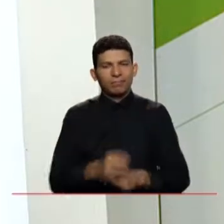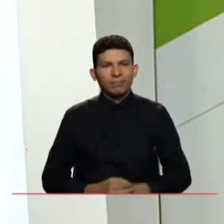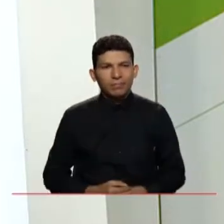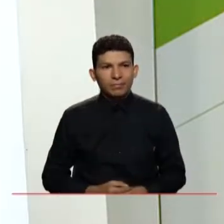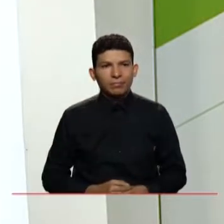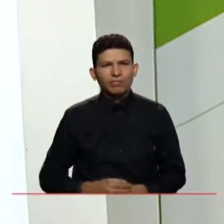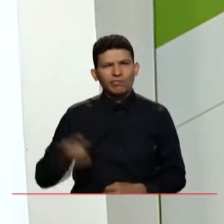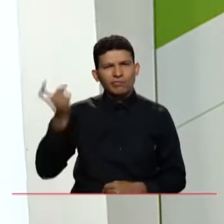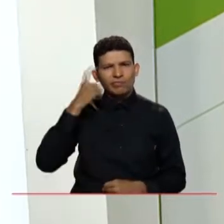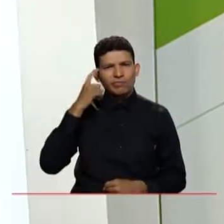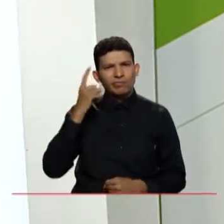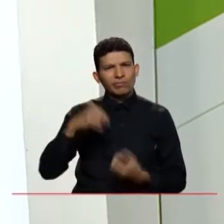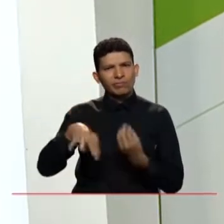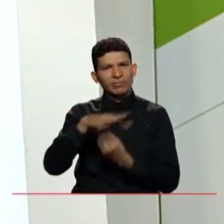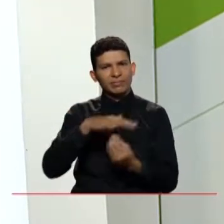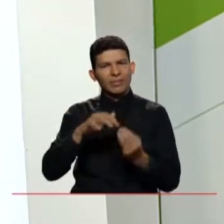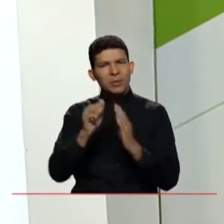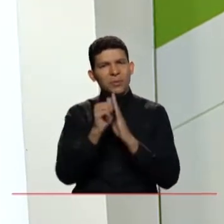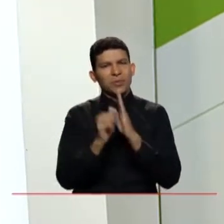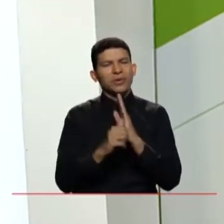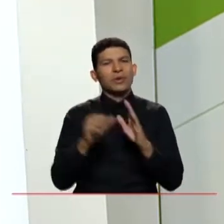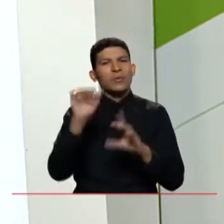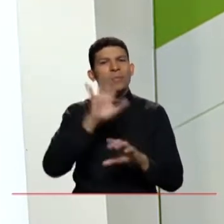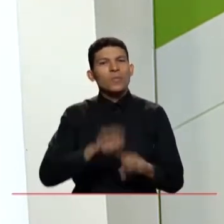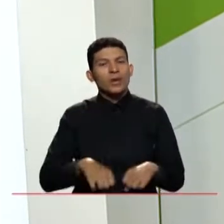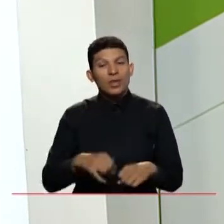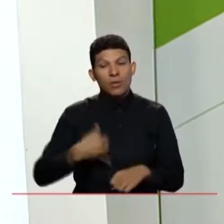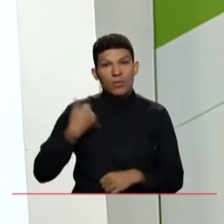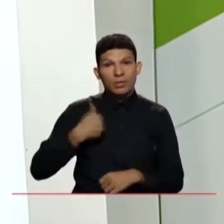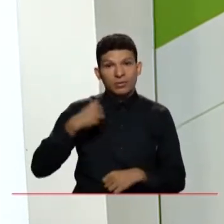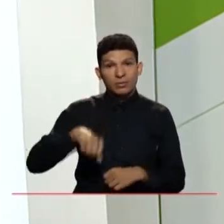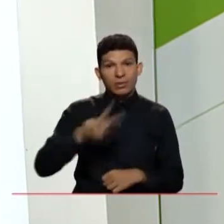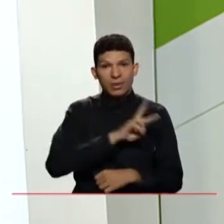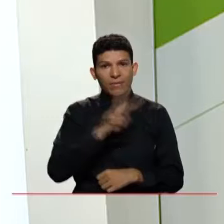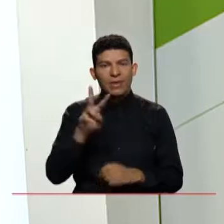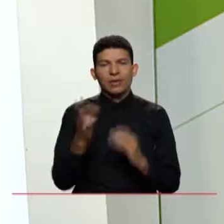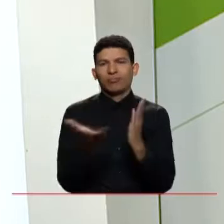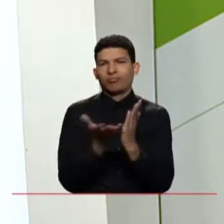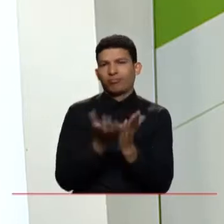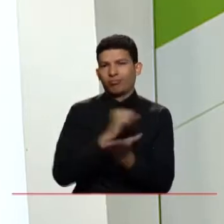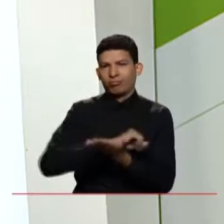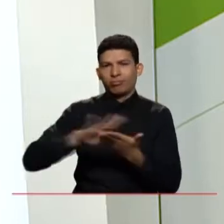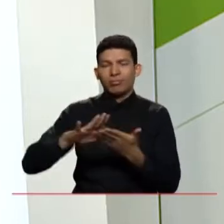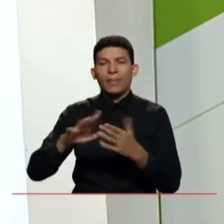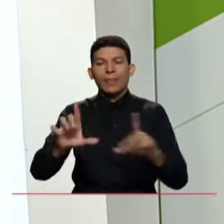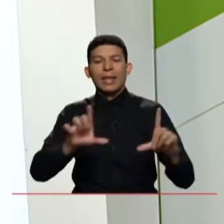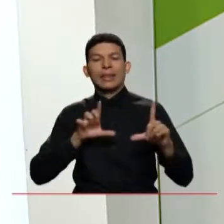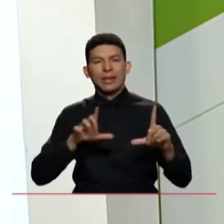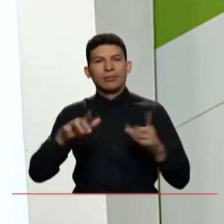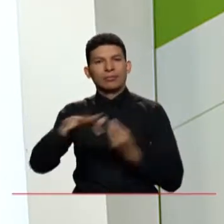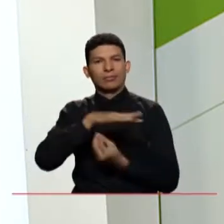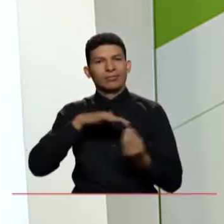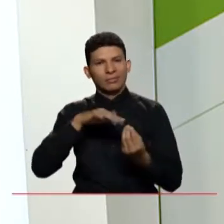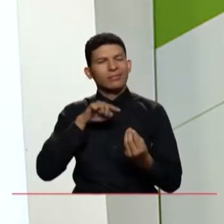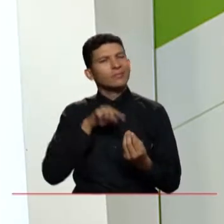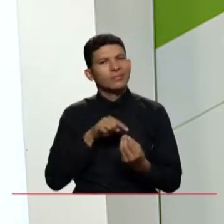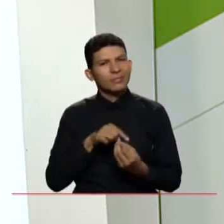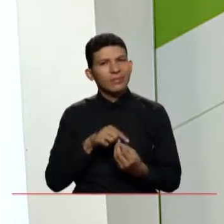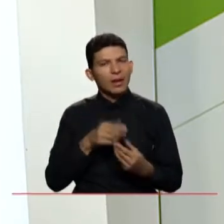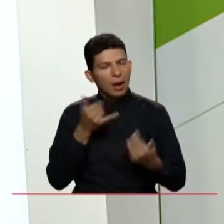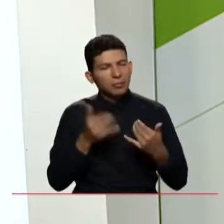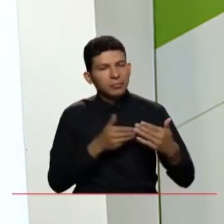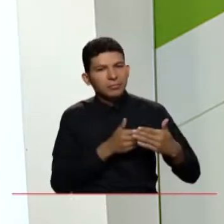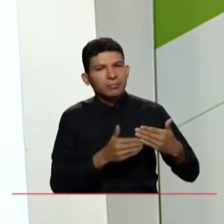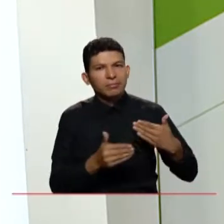los tesos por el ambiente es un programa que permite a jóvenes del Valle estudiar de forma gratuita un diplomado ambiental a partir de hoy